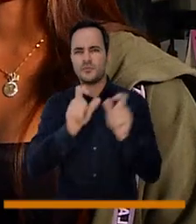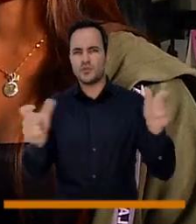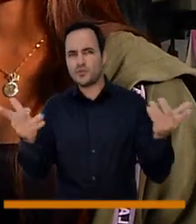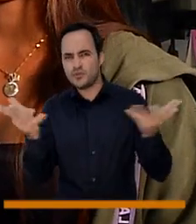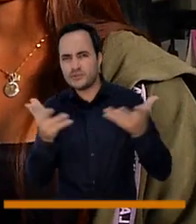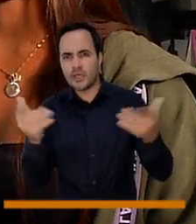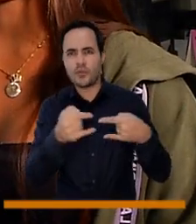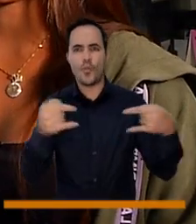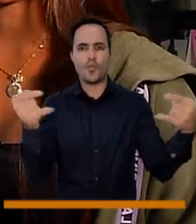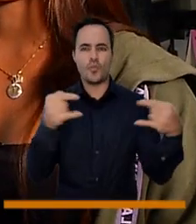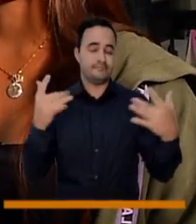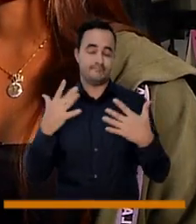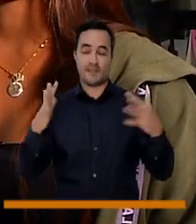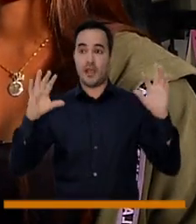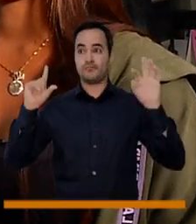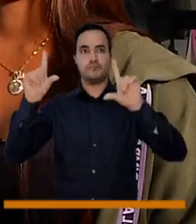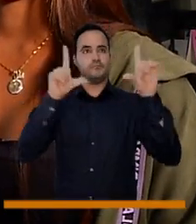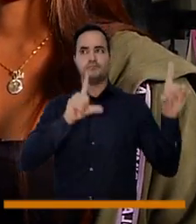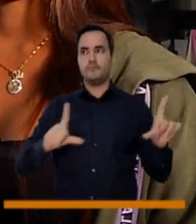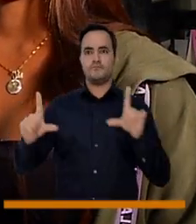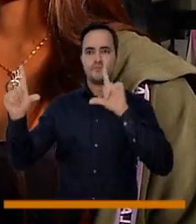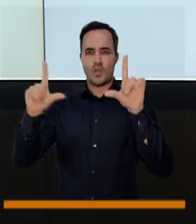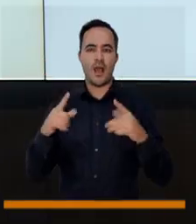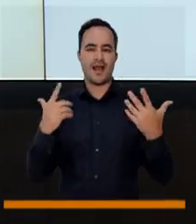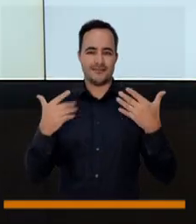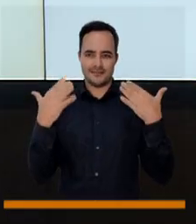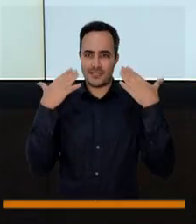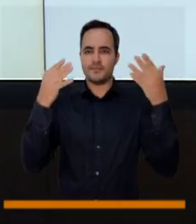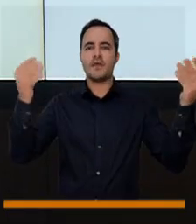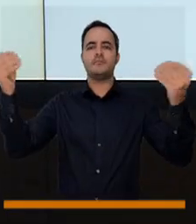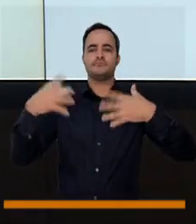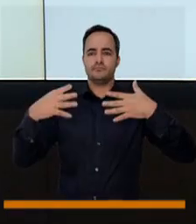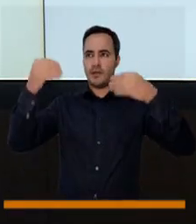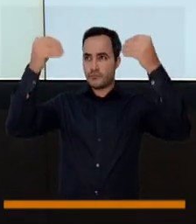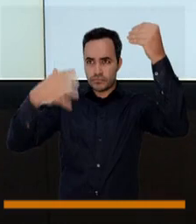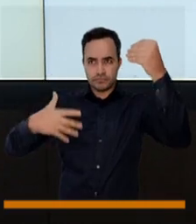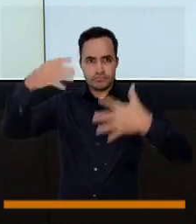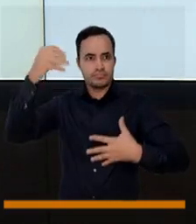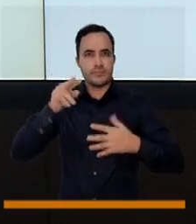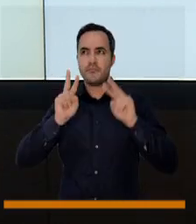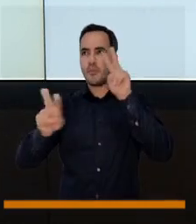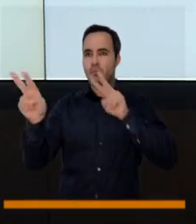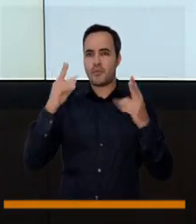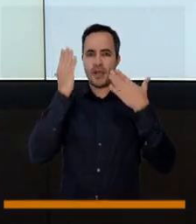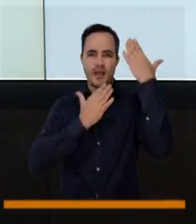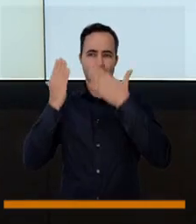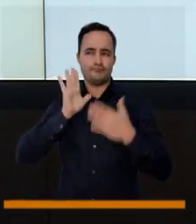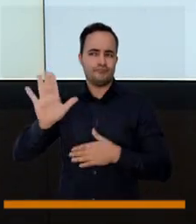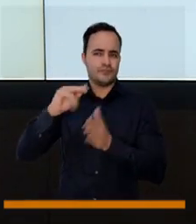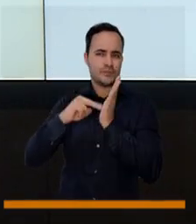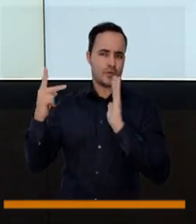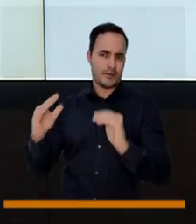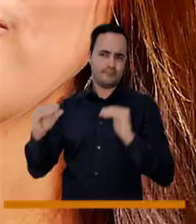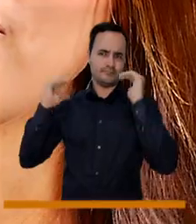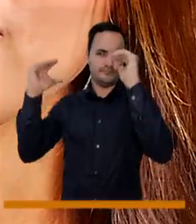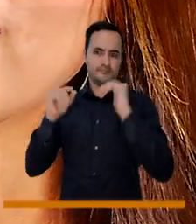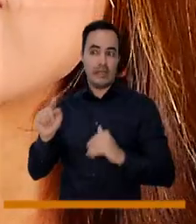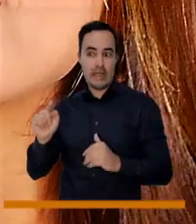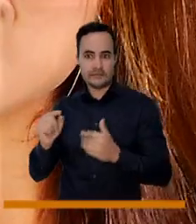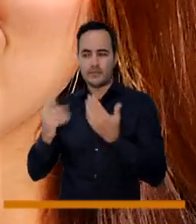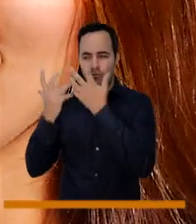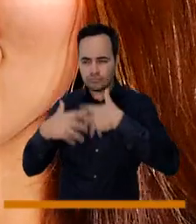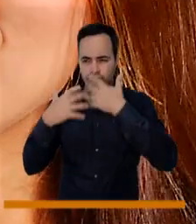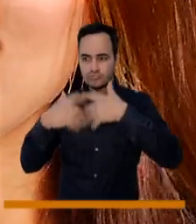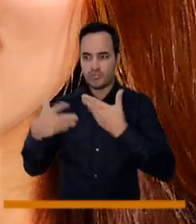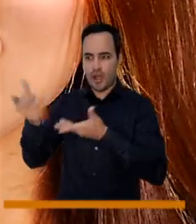de agentes y pantallas con la que nos permite realizar la analítica con procesos avanzados y con ello la generación